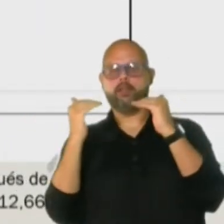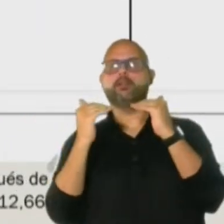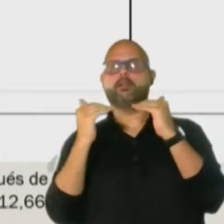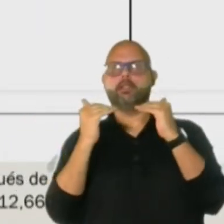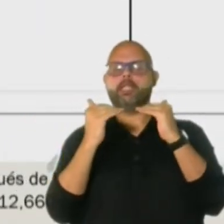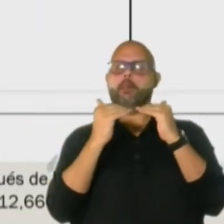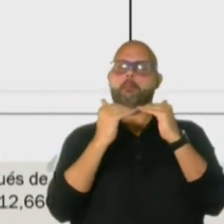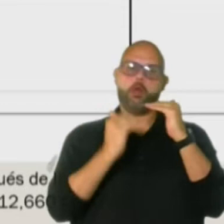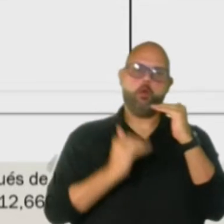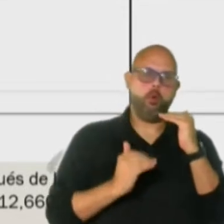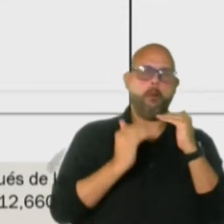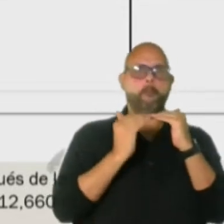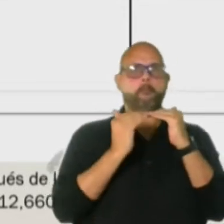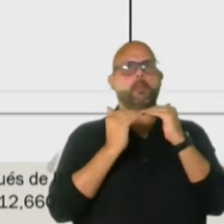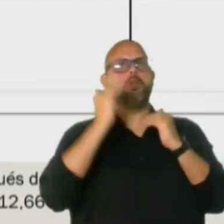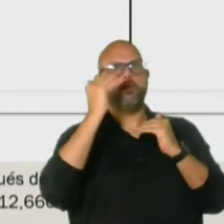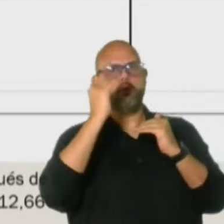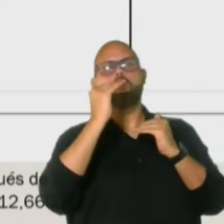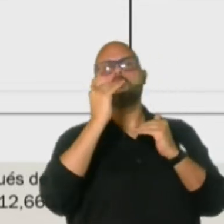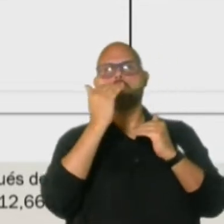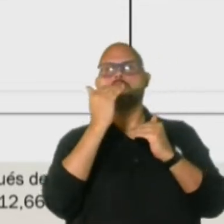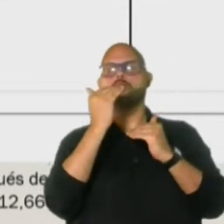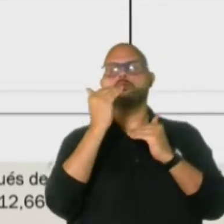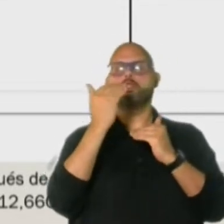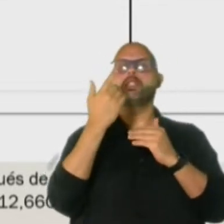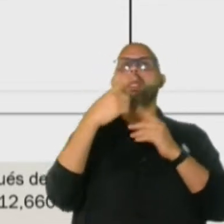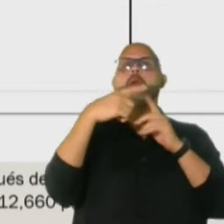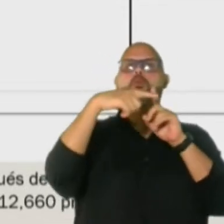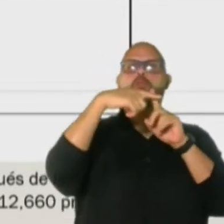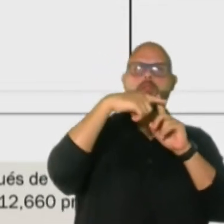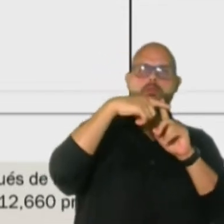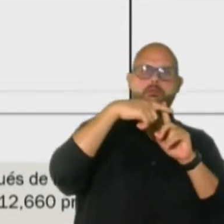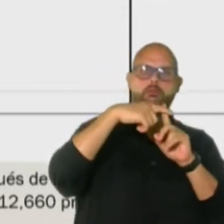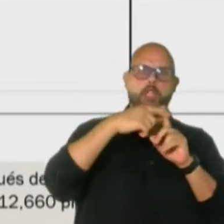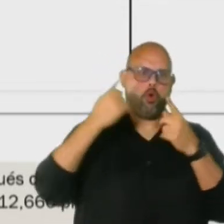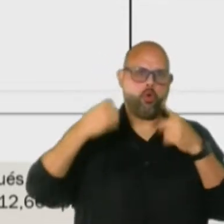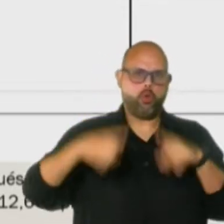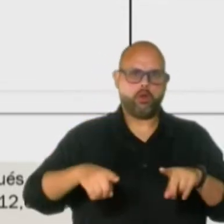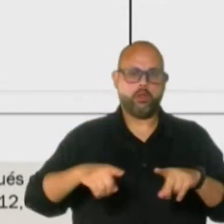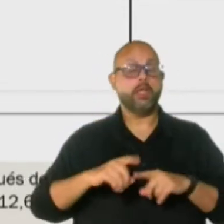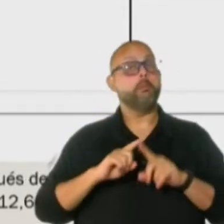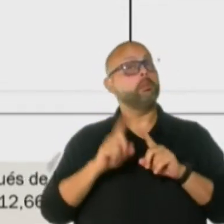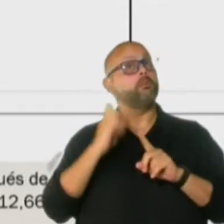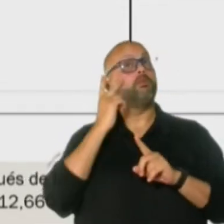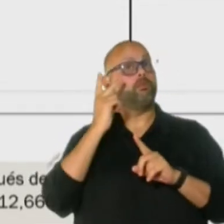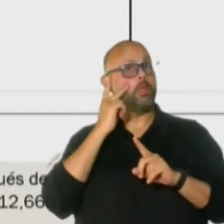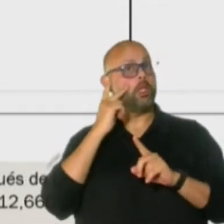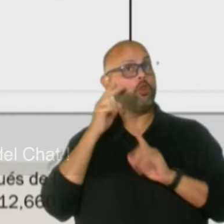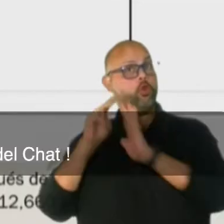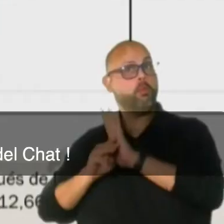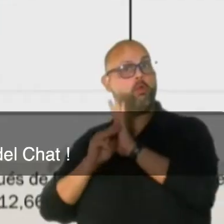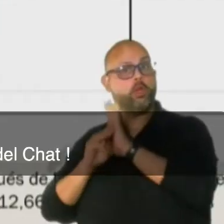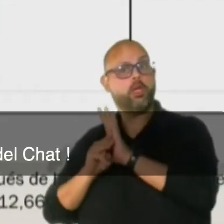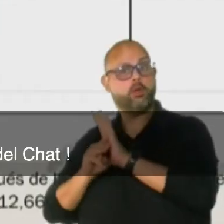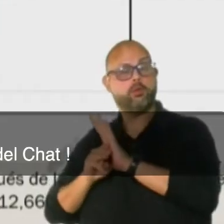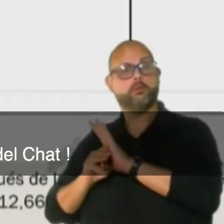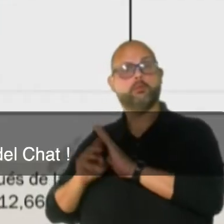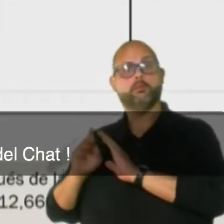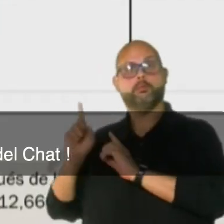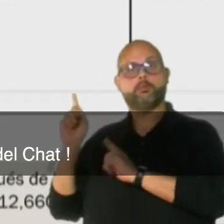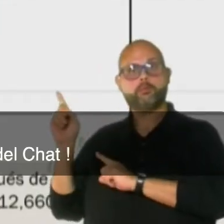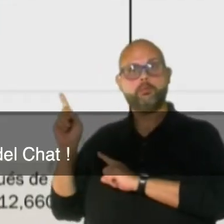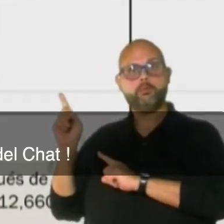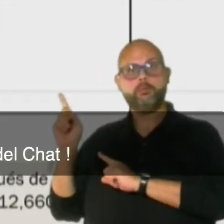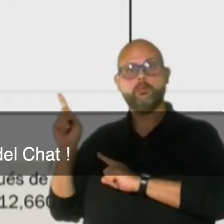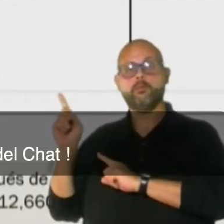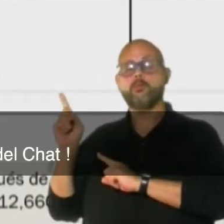o mayor positividad, pero viendo estos modelos de proyección, para más adelante